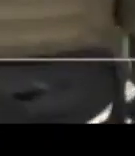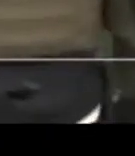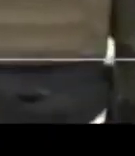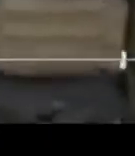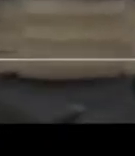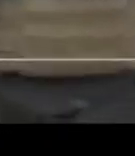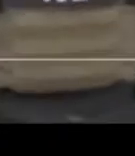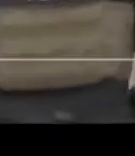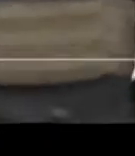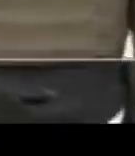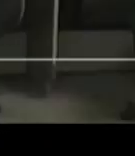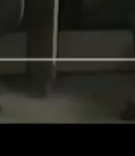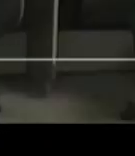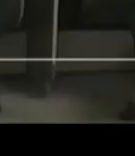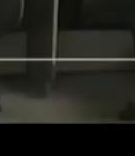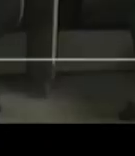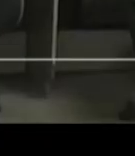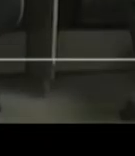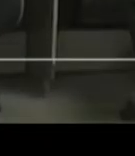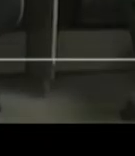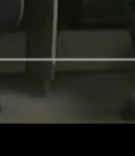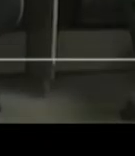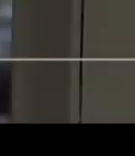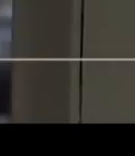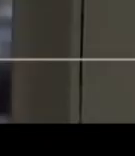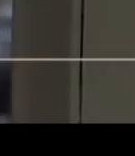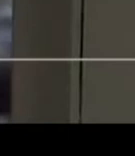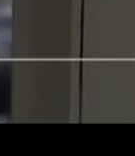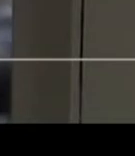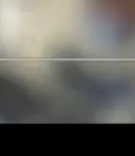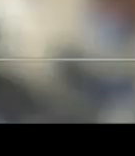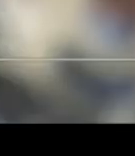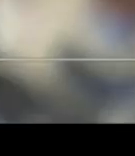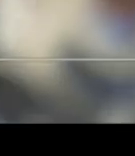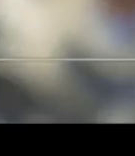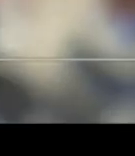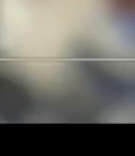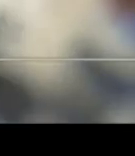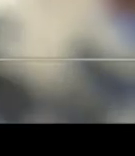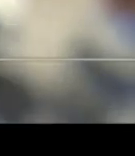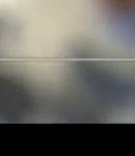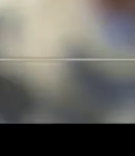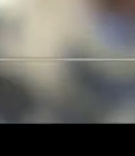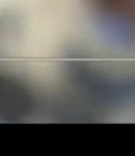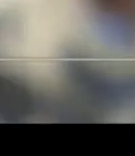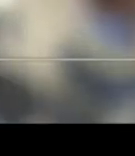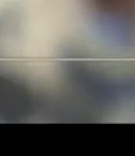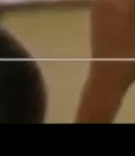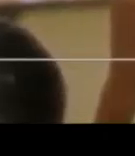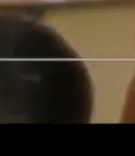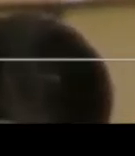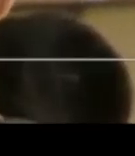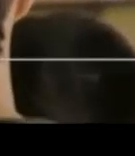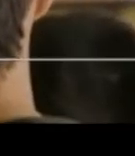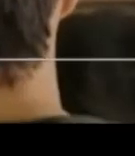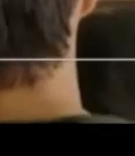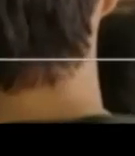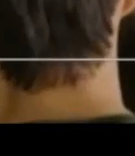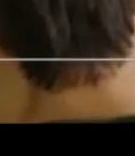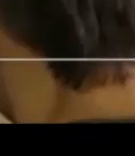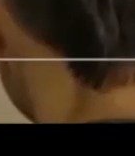y que fue un resultante de un incremento del número de